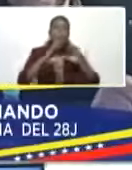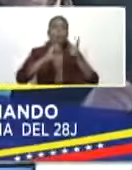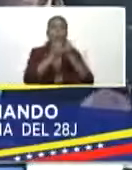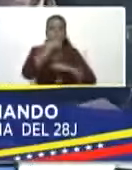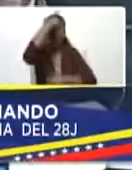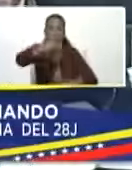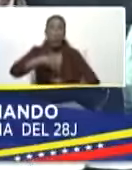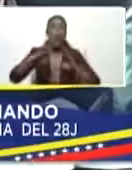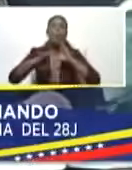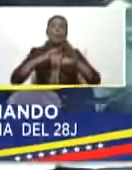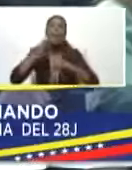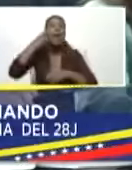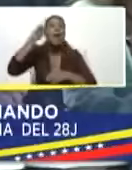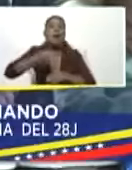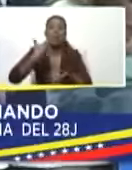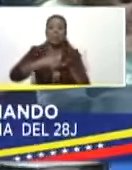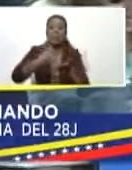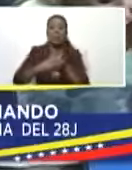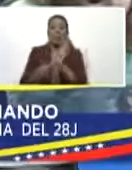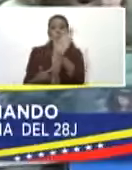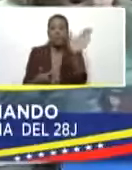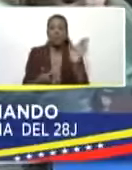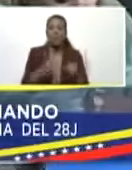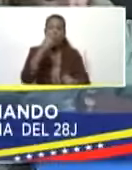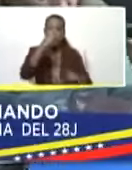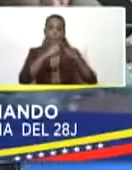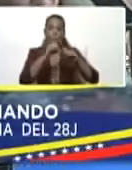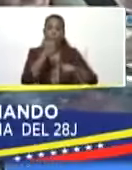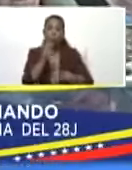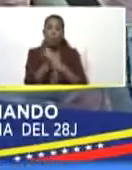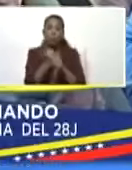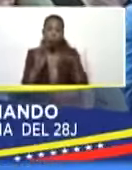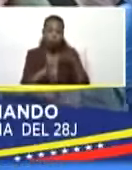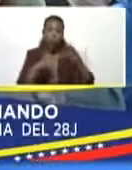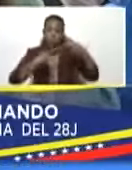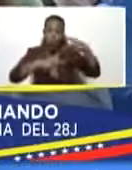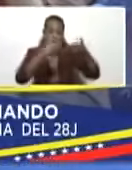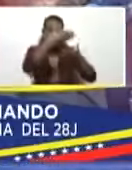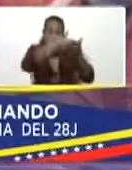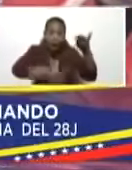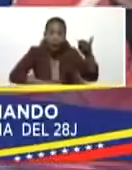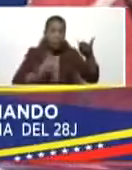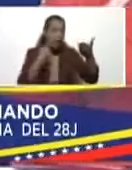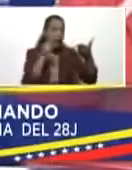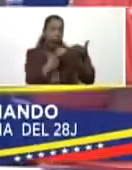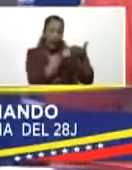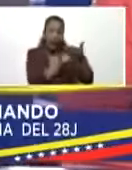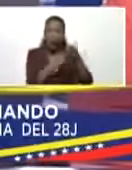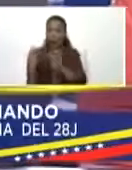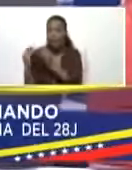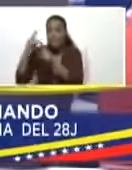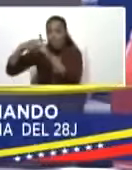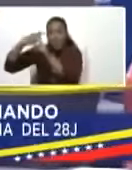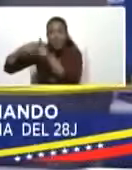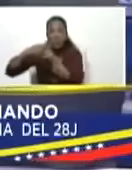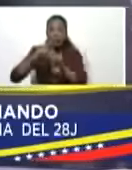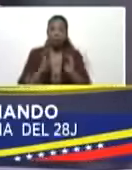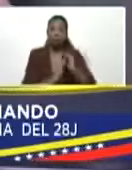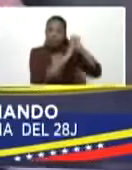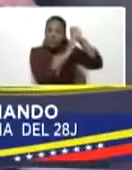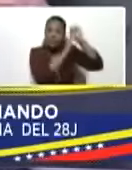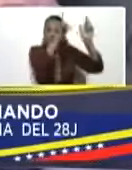en un comunicador de lo que ocurre a su lado. El 1x10, todo el que construye un 1x10, debe construir el jefe o